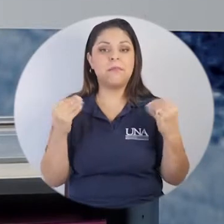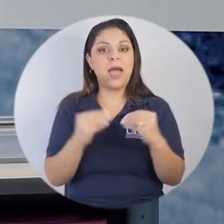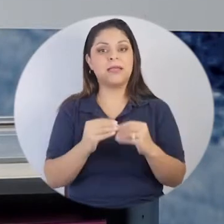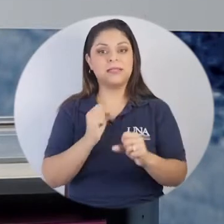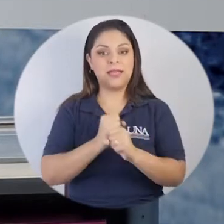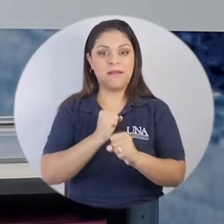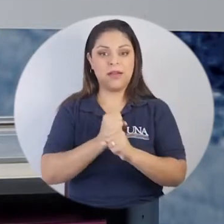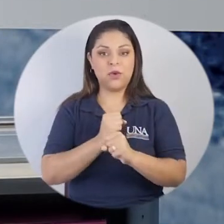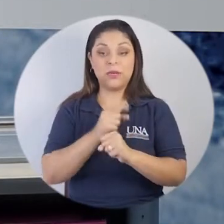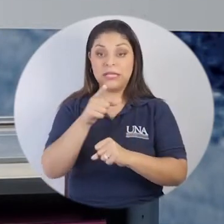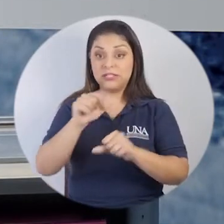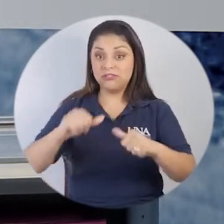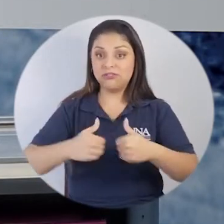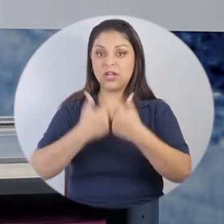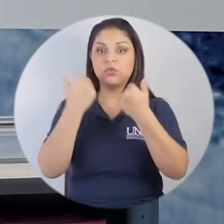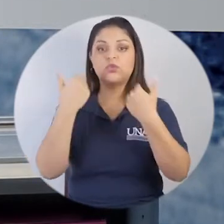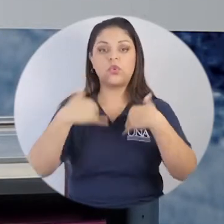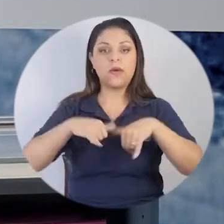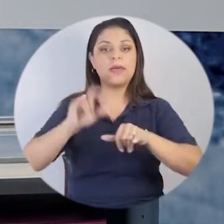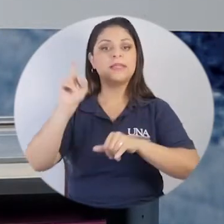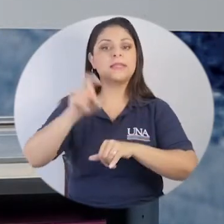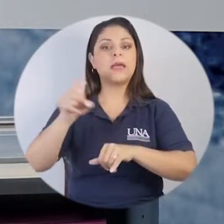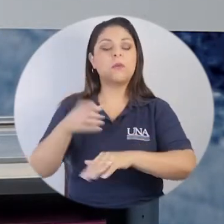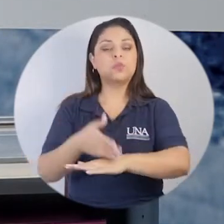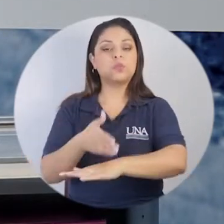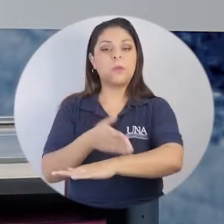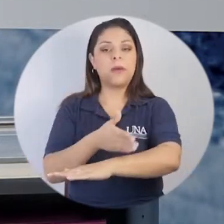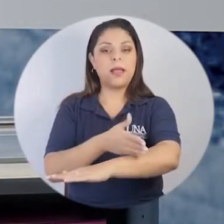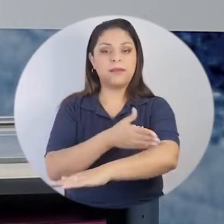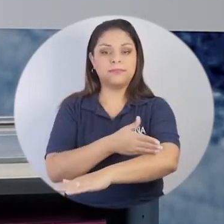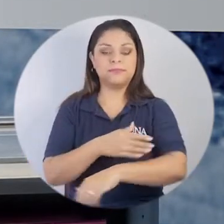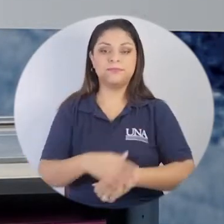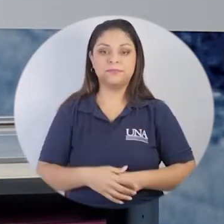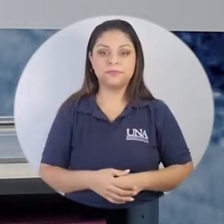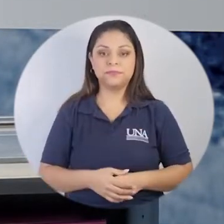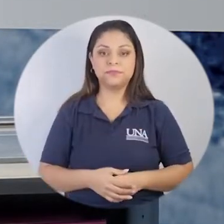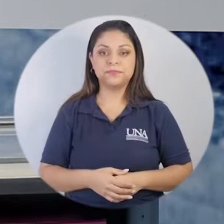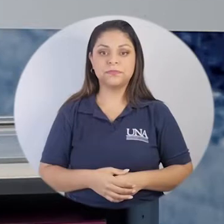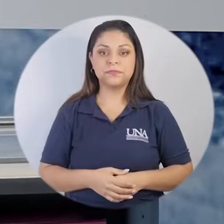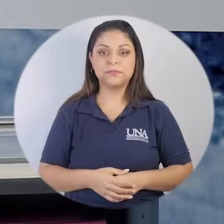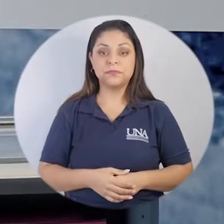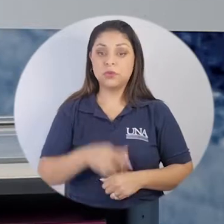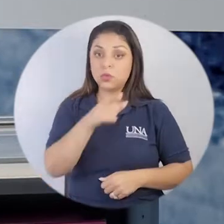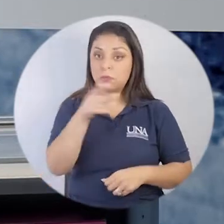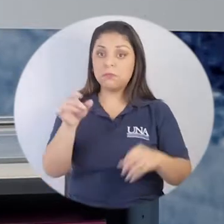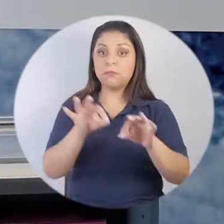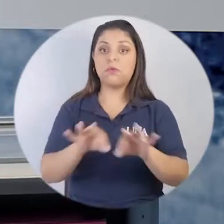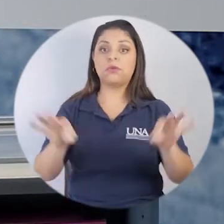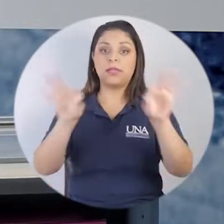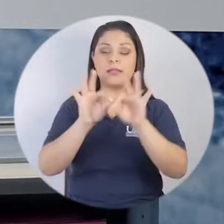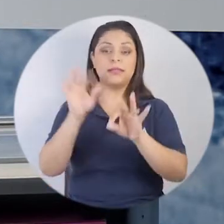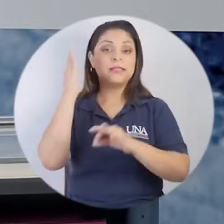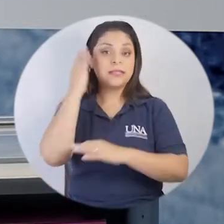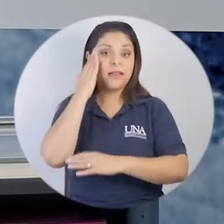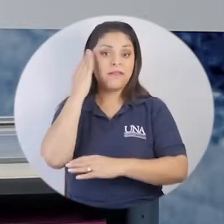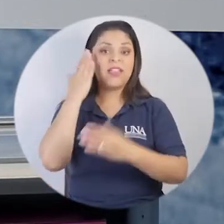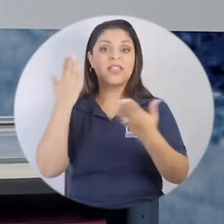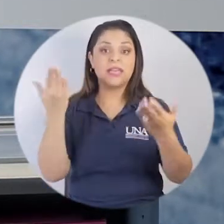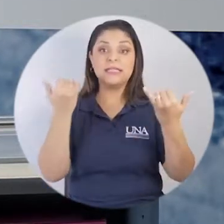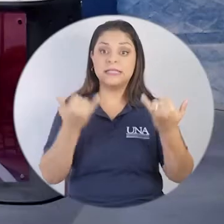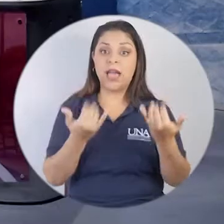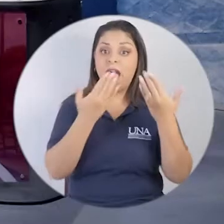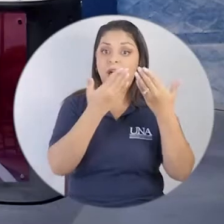de trabajo, ¿verdad? Son retos que todavía tenemos que ir superando. Bueno, pero bien importante que la gente sepa que así como se ha ido dando una apertura, ¿verdad?, que en la